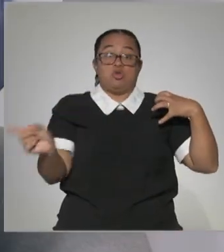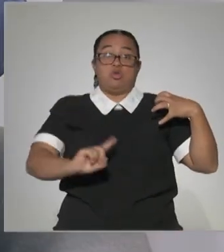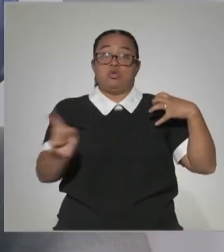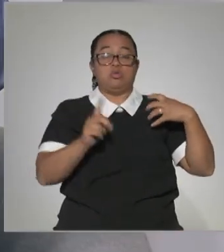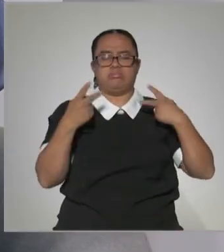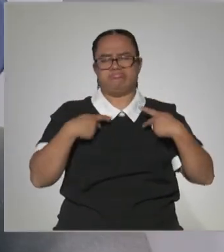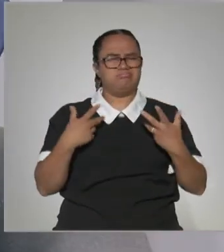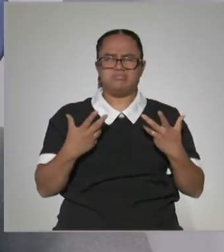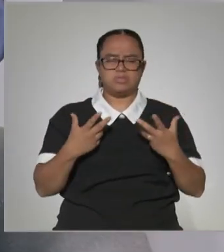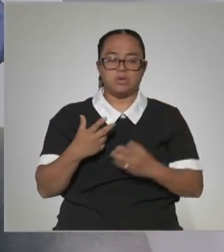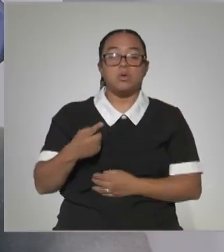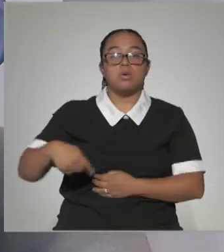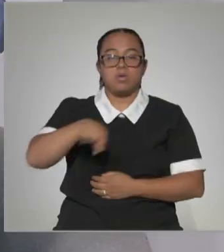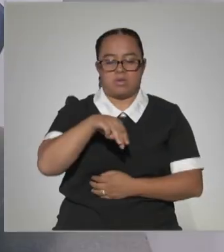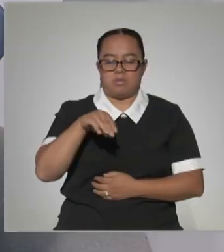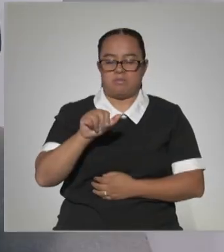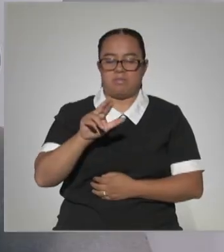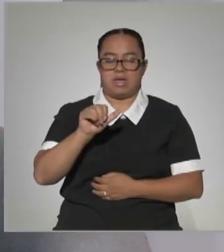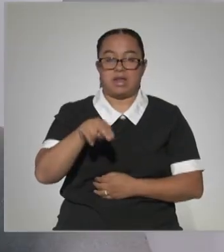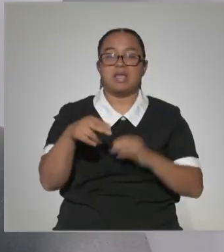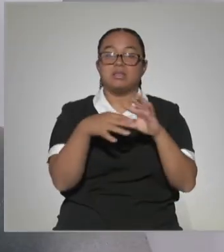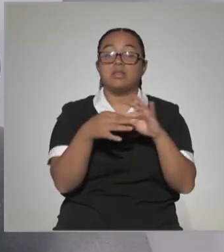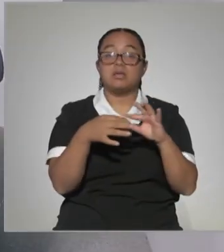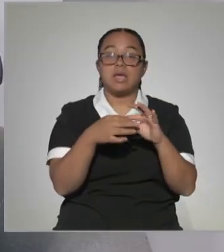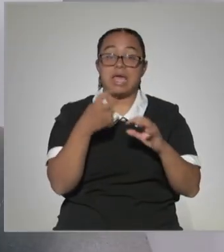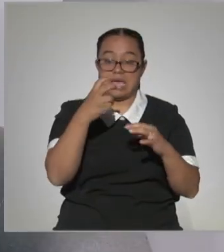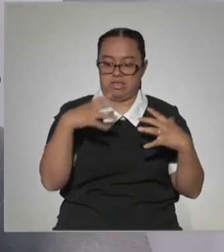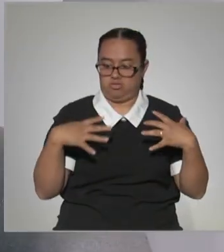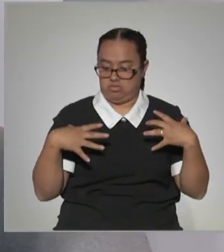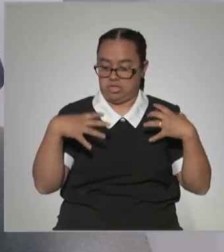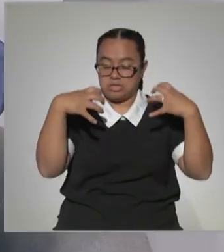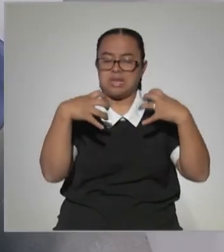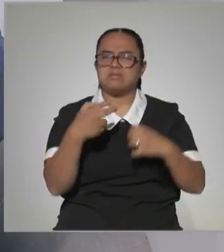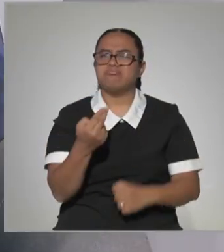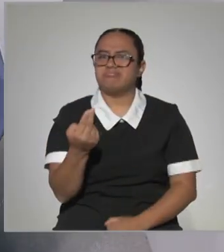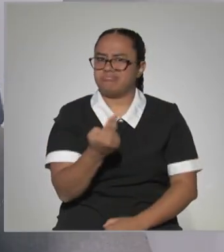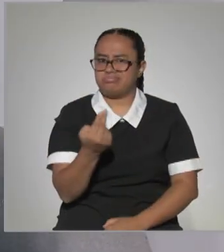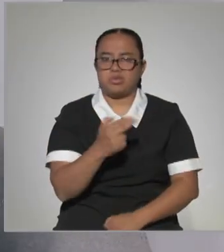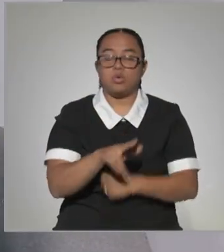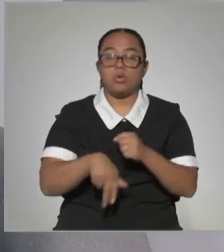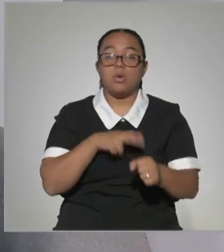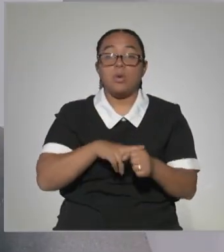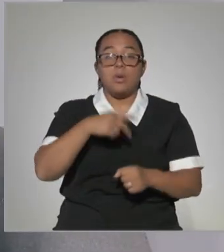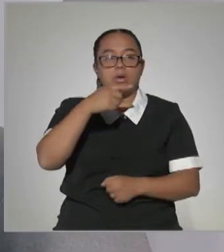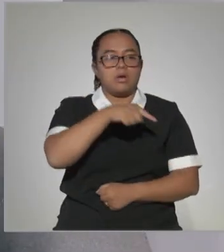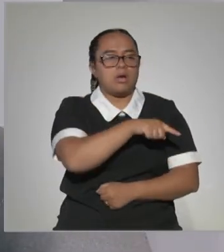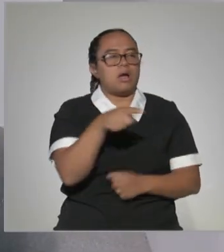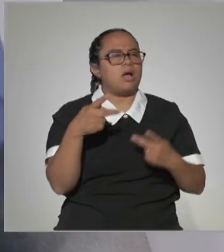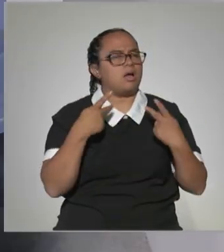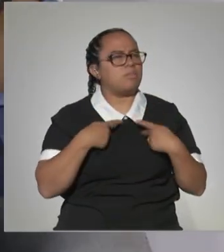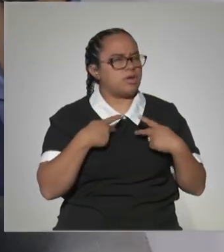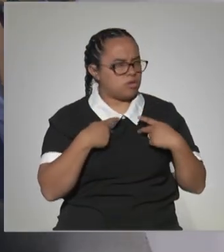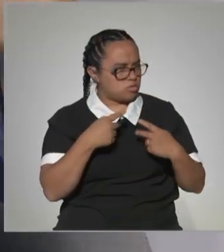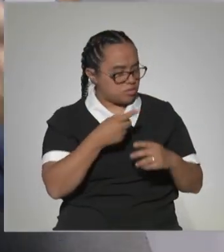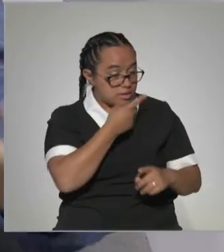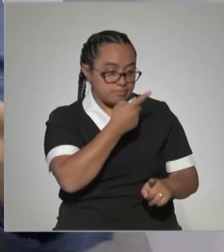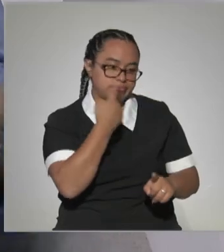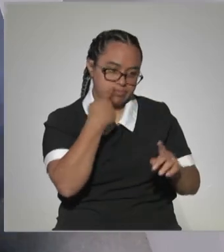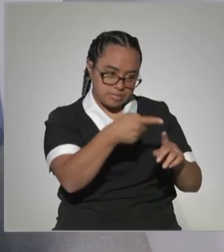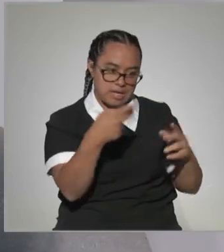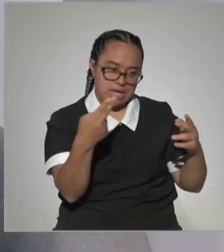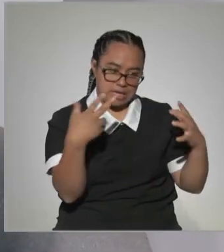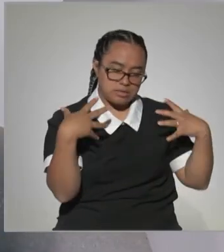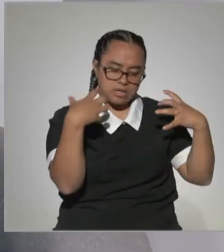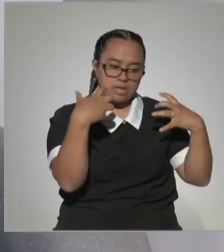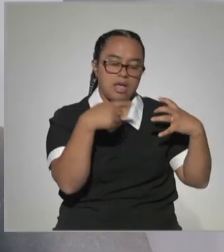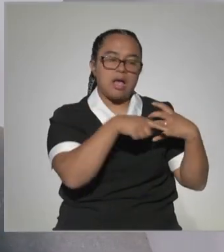dice necesitamos un grado de estrés, me encanta eso. Eso es para tranquilizar a la gente. No nos peleemos